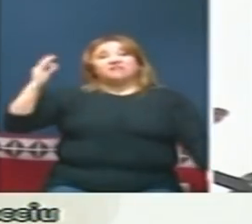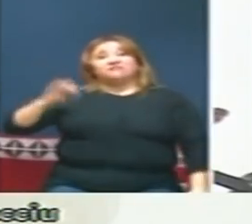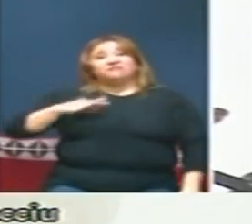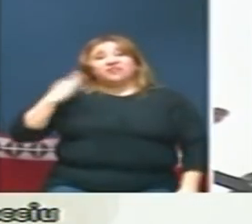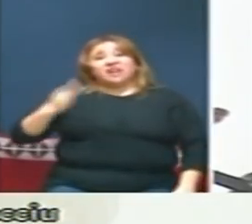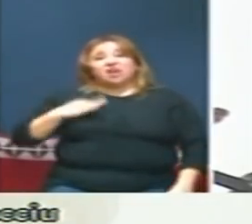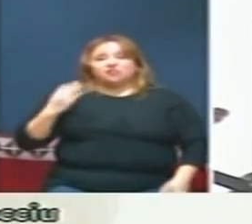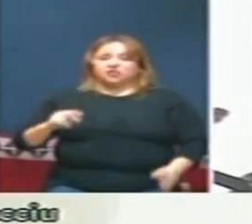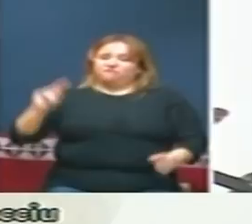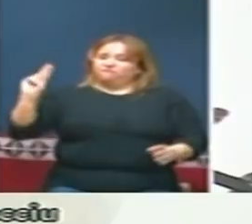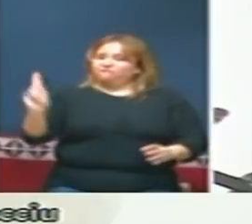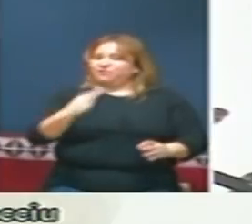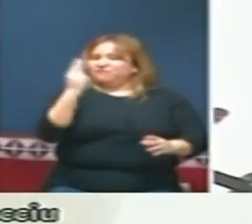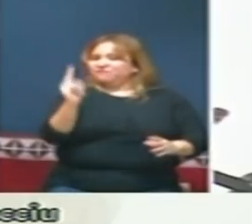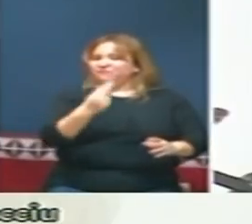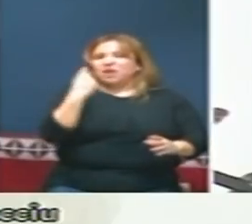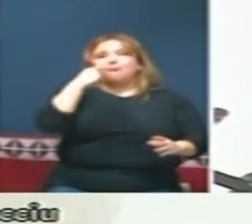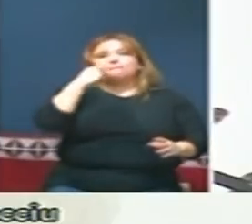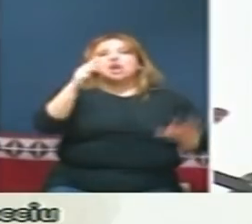Fueron asesinados en